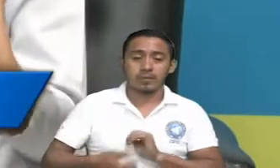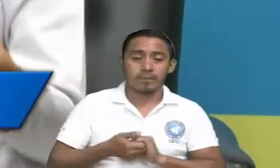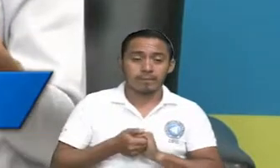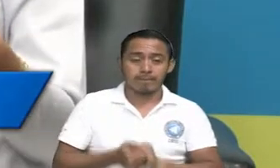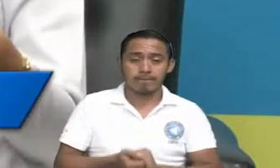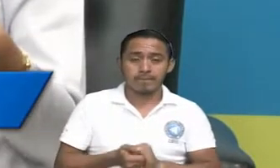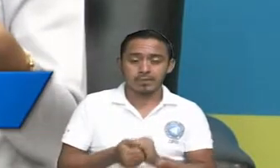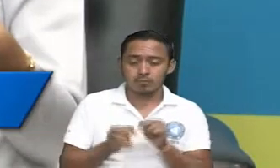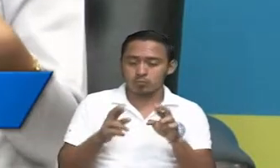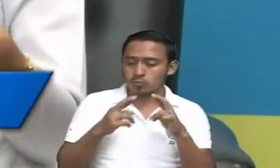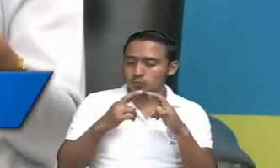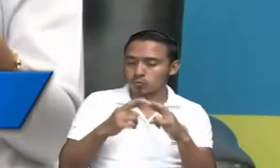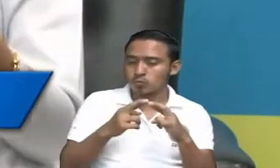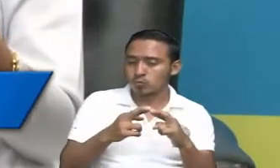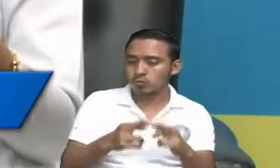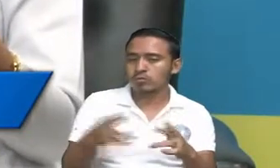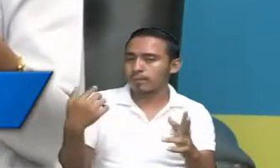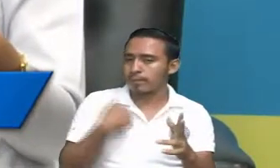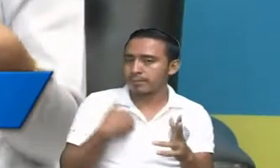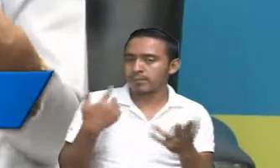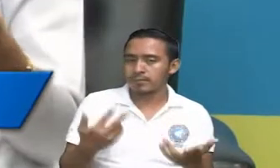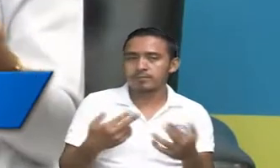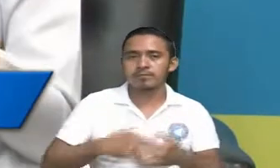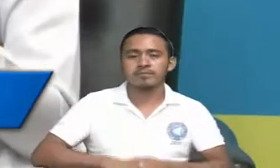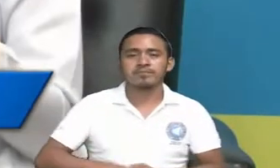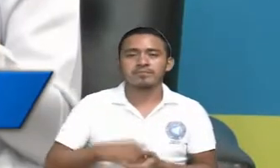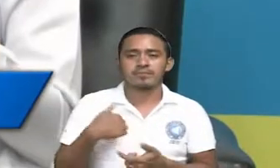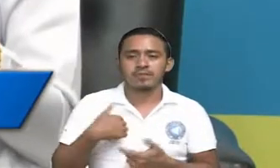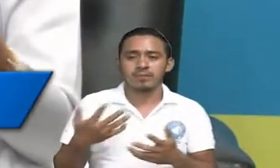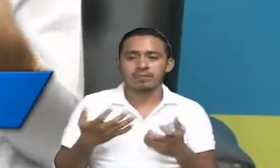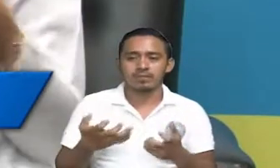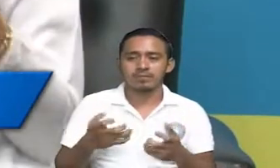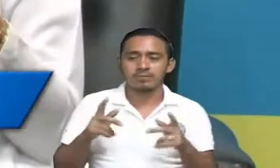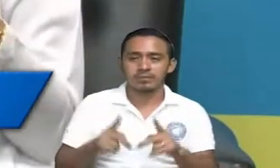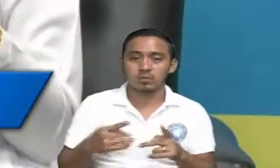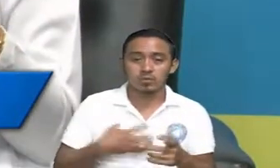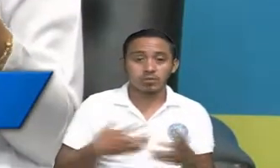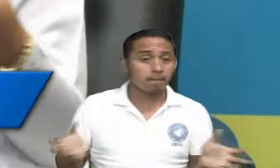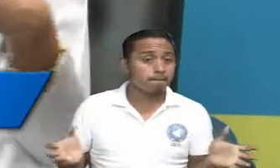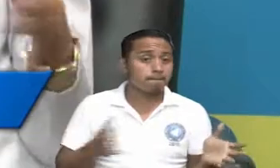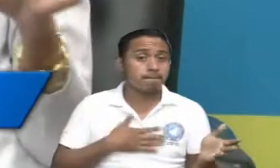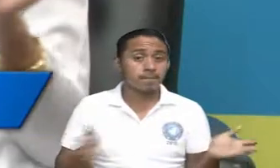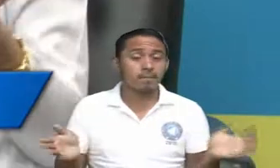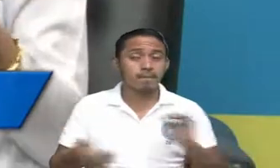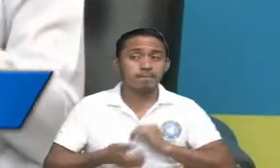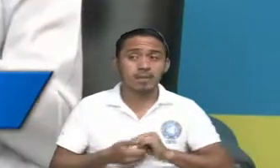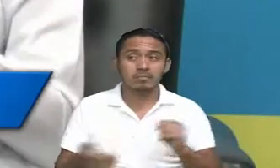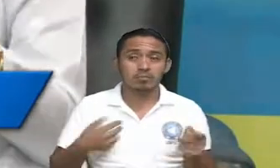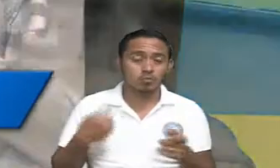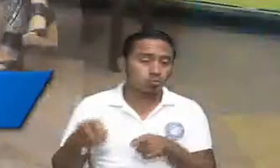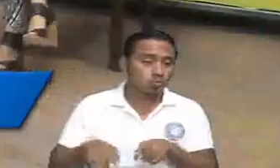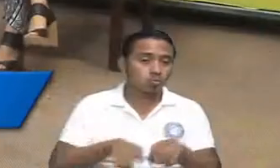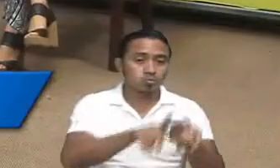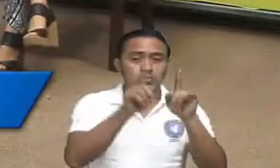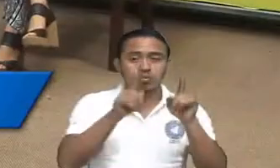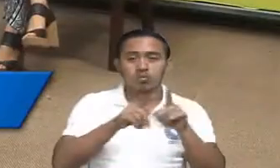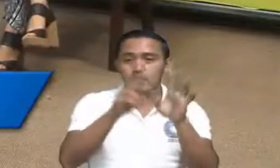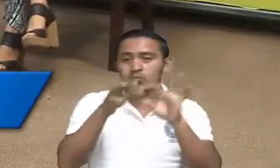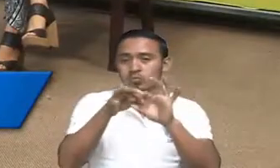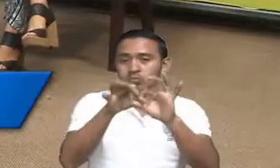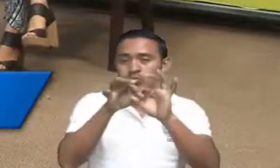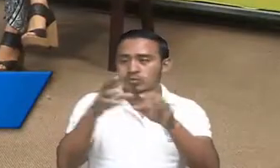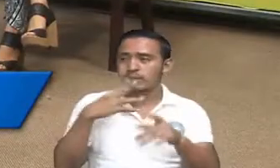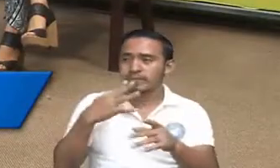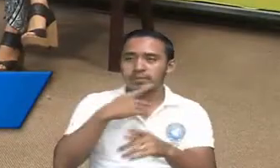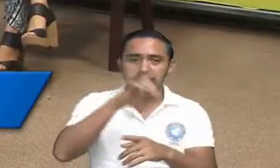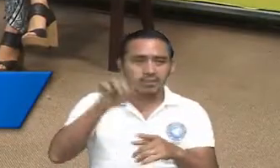amistad muy afín, muy cercana a mí, y de repente quiero que esa persona sea solo mi amiga. Entonces, que salga conmigo. Ajá, correcto, pero solo conmigo, que no